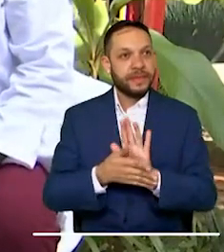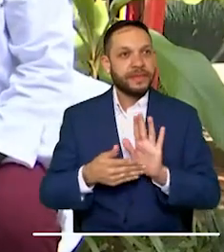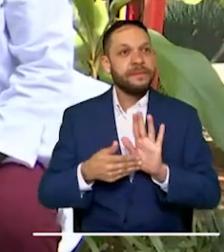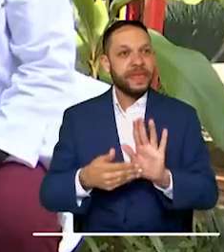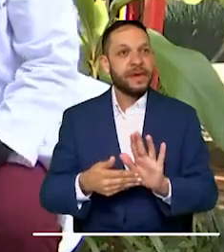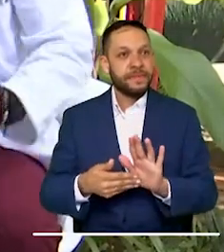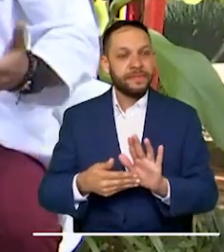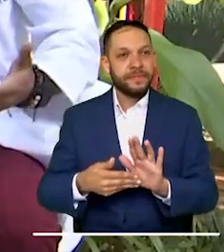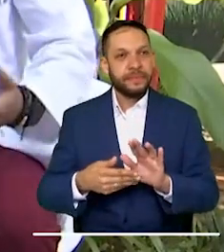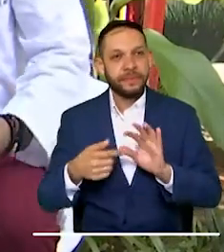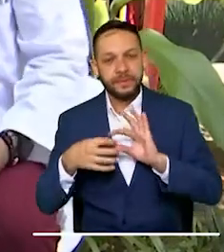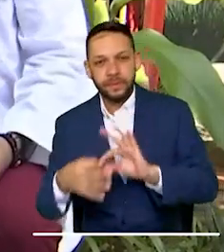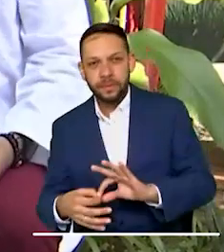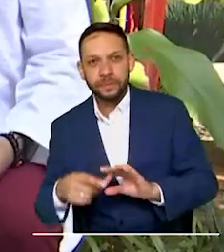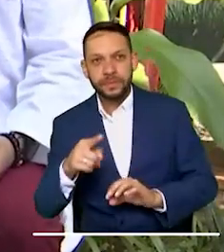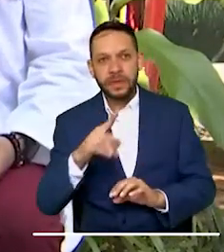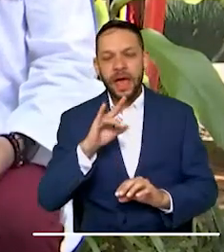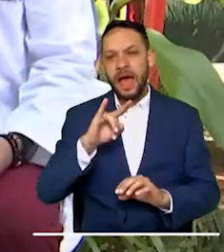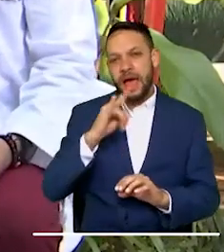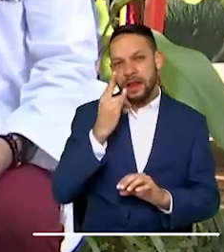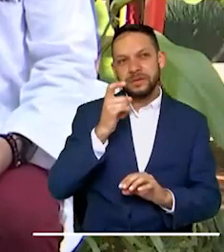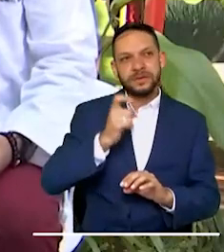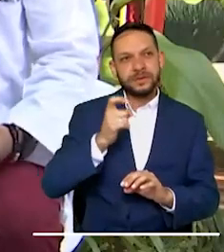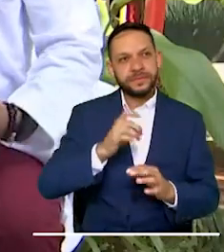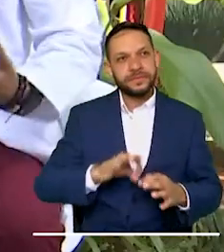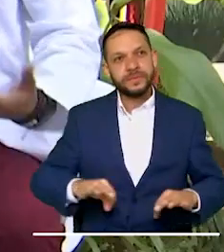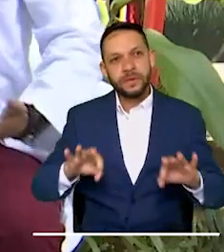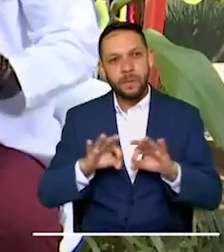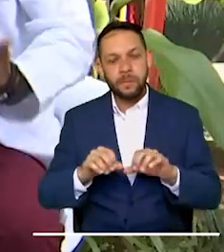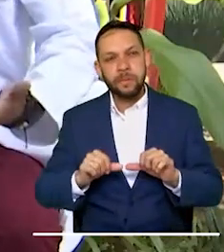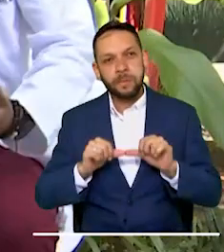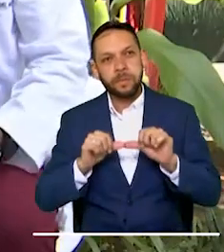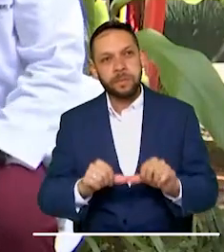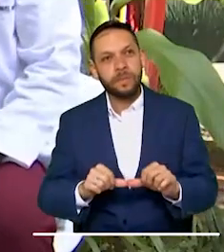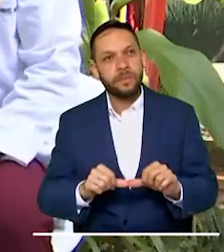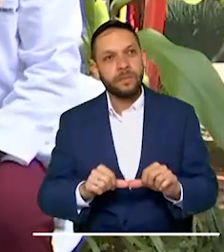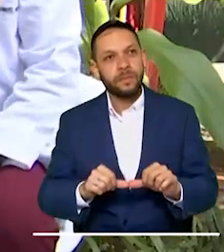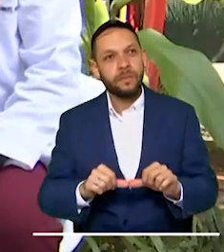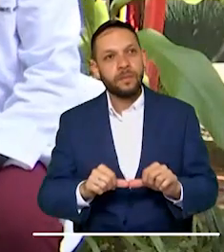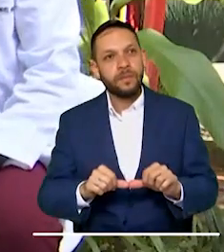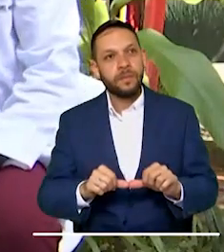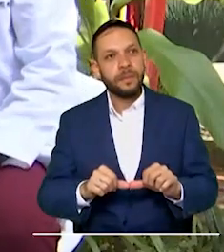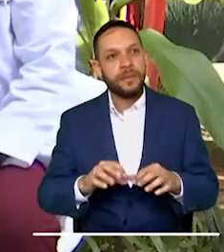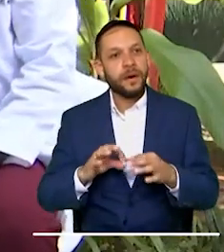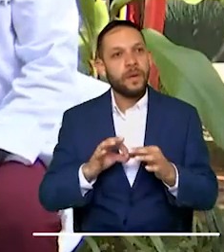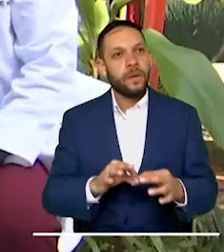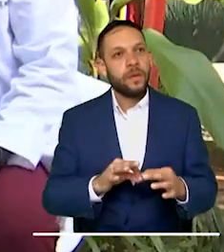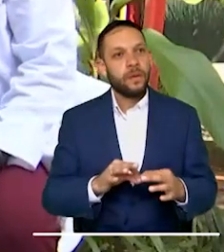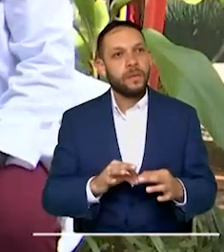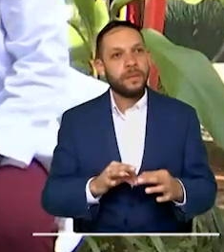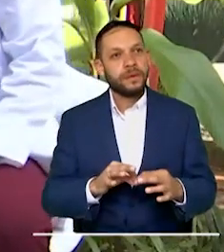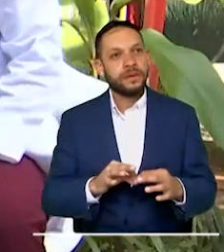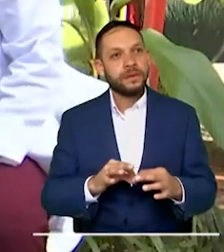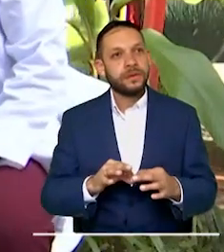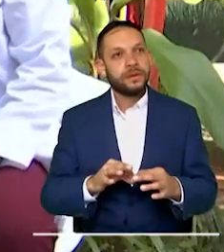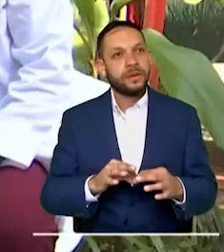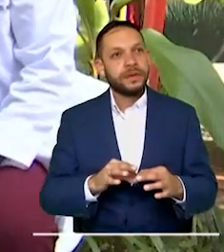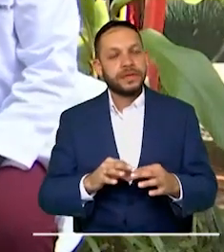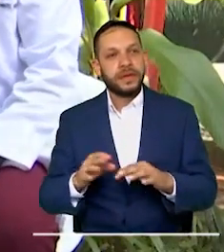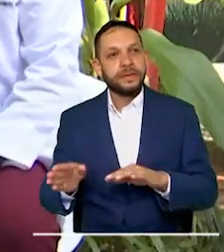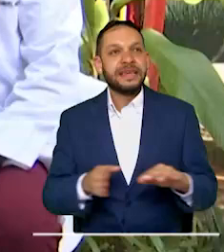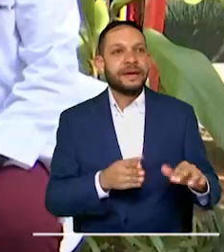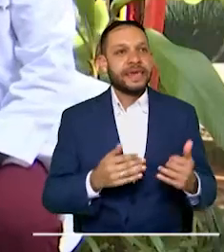maravillosos en salud que son claves para que entendamos y podamos apropiarnos de esas herramientas necesarias para estar más